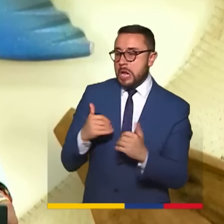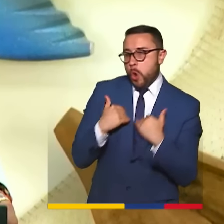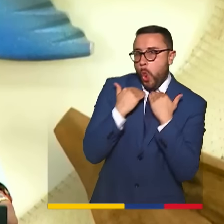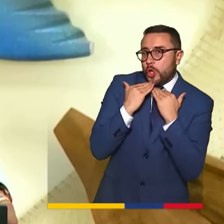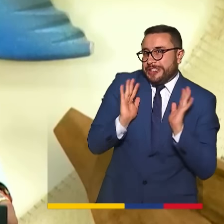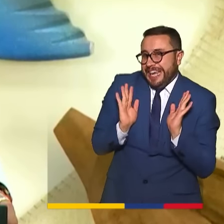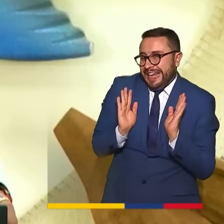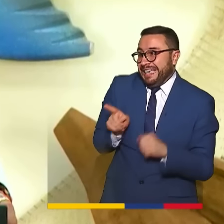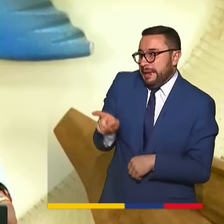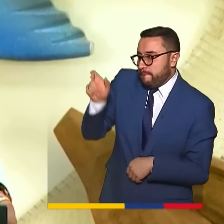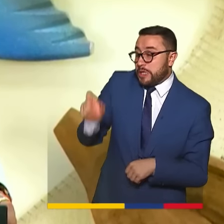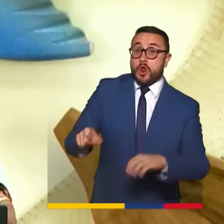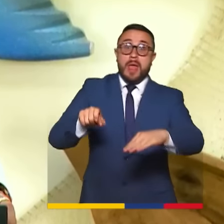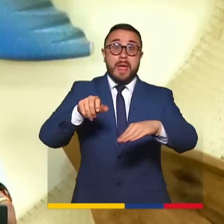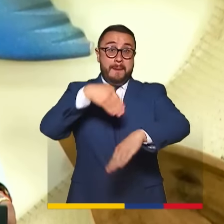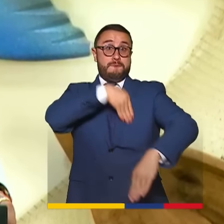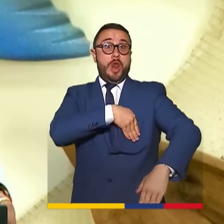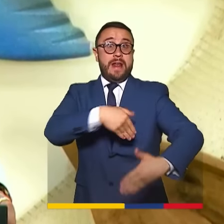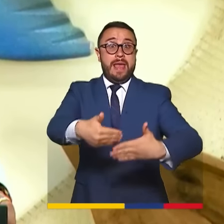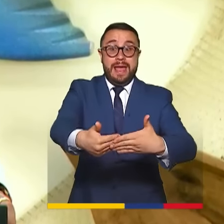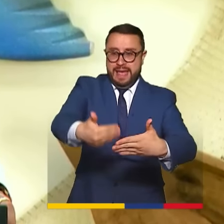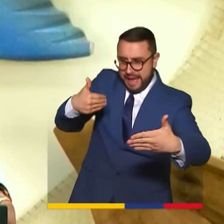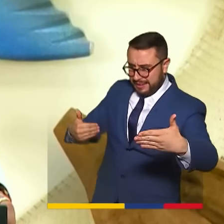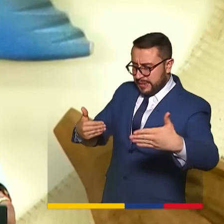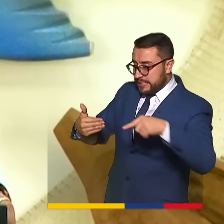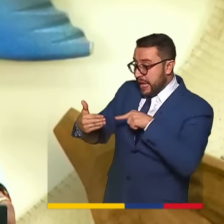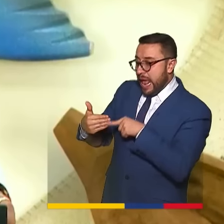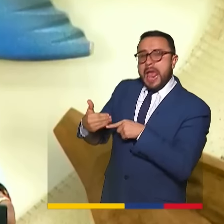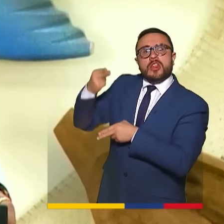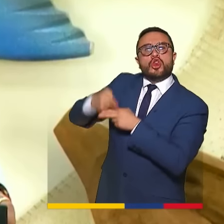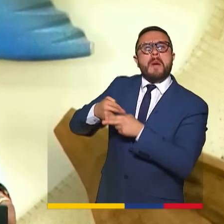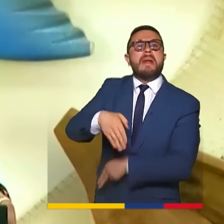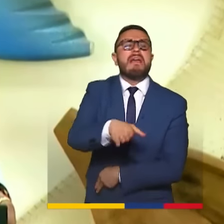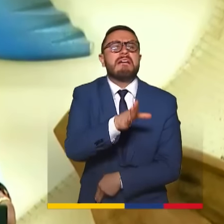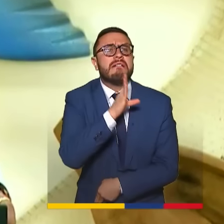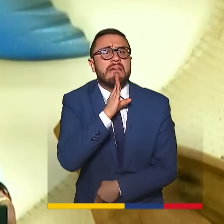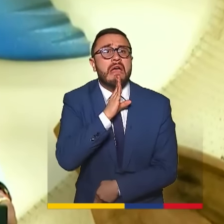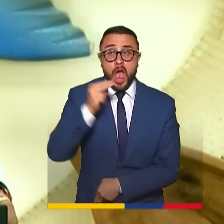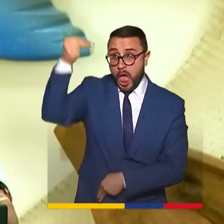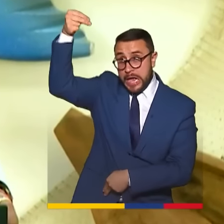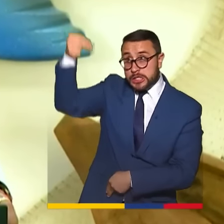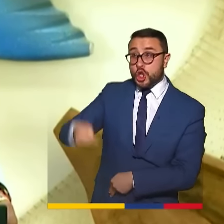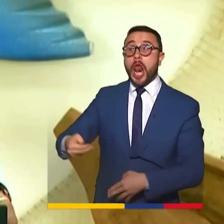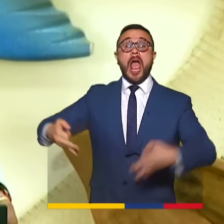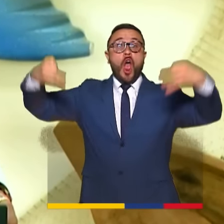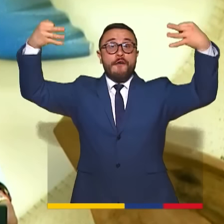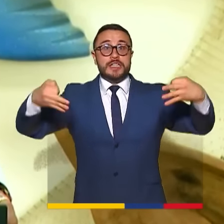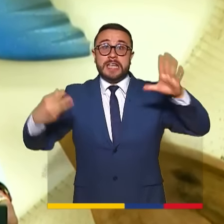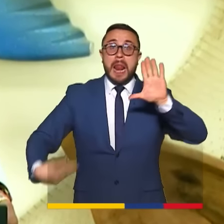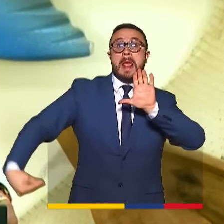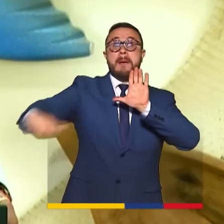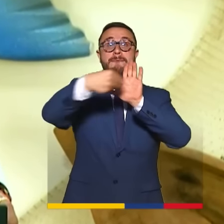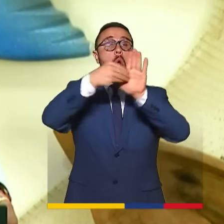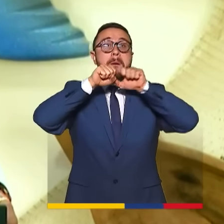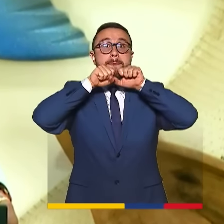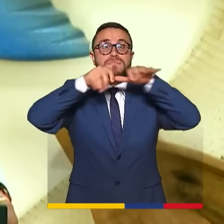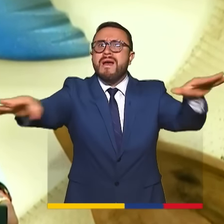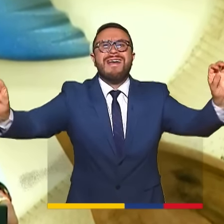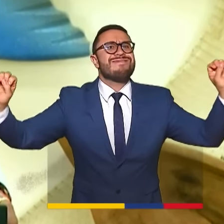que lo antecedió y cuyo nombre es silenciado en la historia oficial de Colombia, porque de eso no se